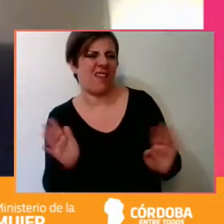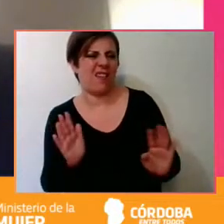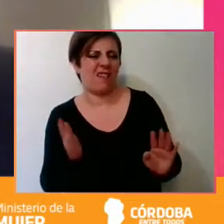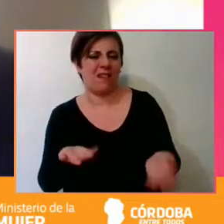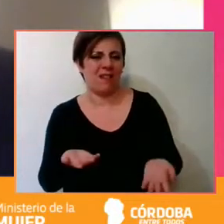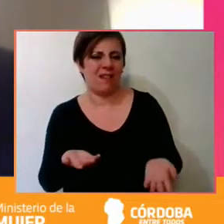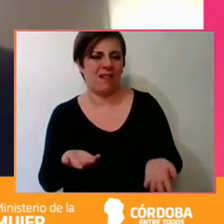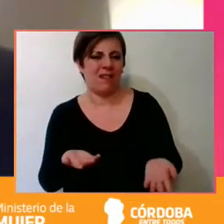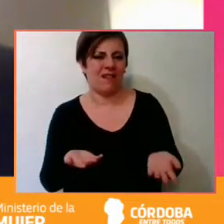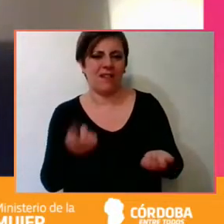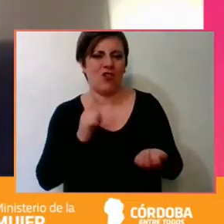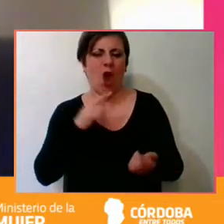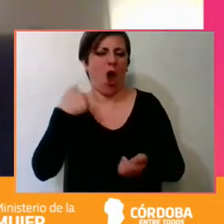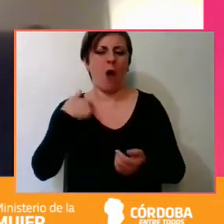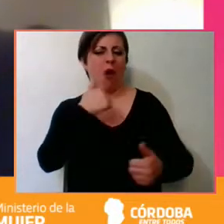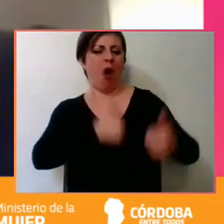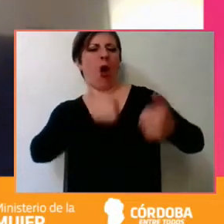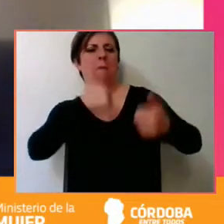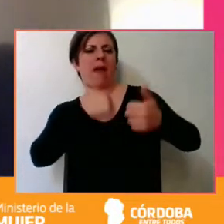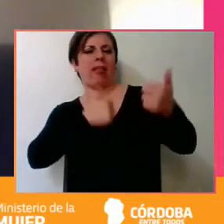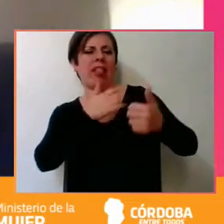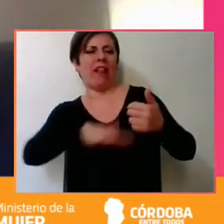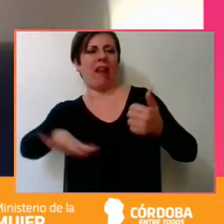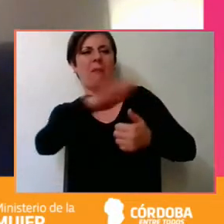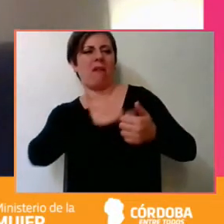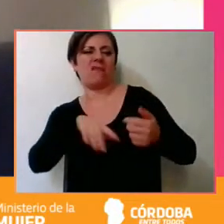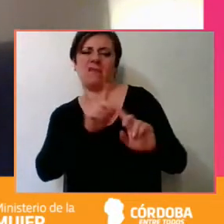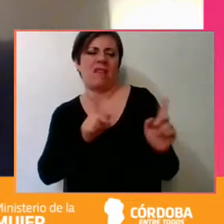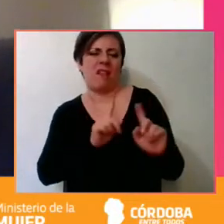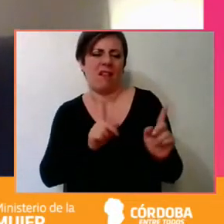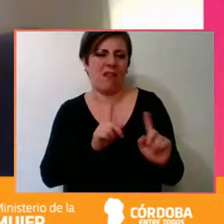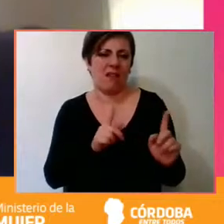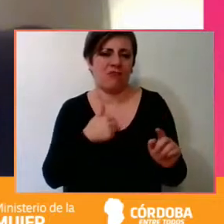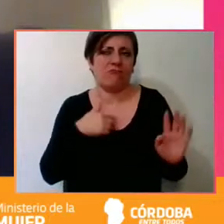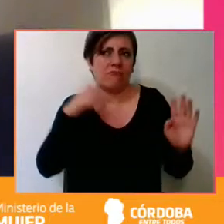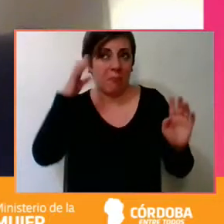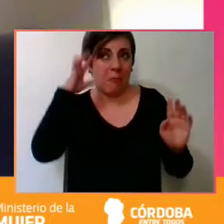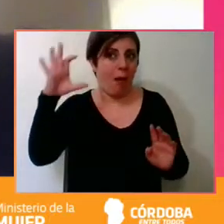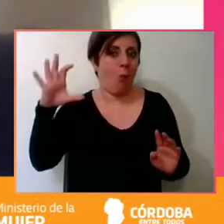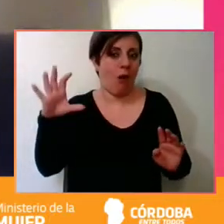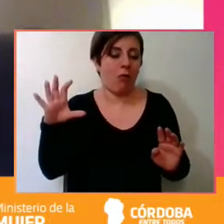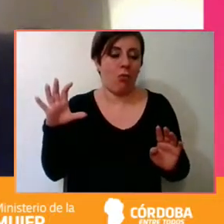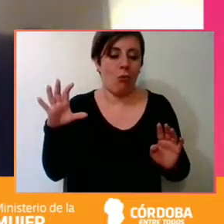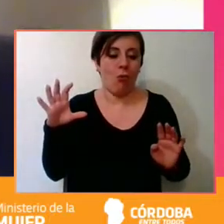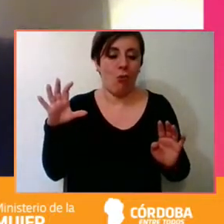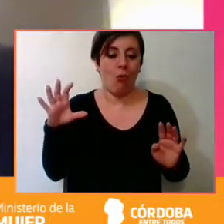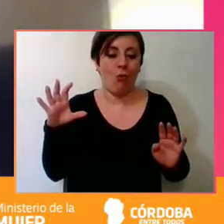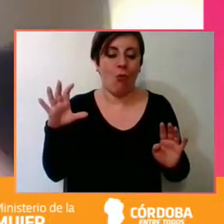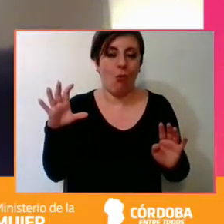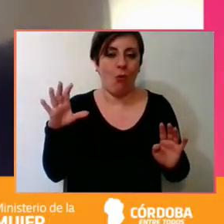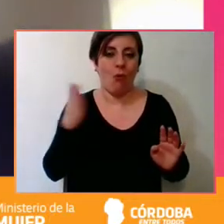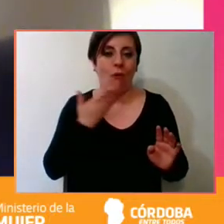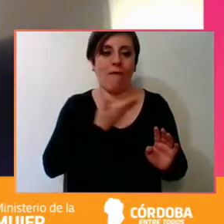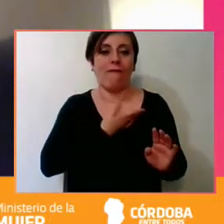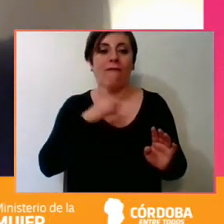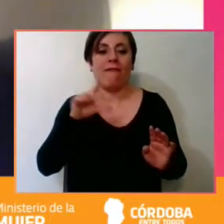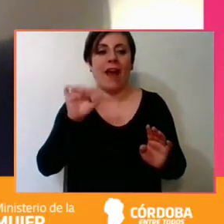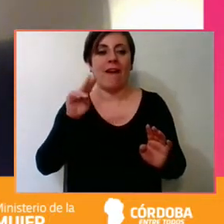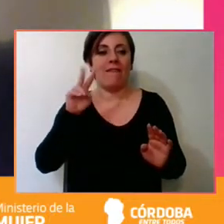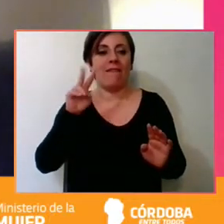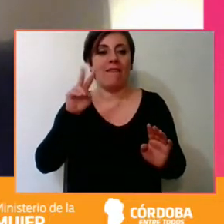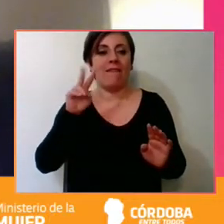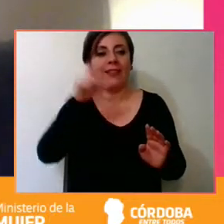No se trataba de competir por el espacio con nadie. Y yo recuerdo con Flavia Tello, que era la